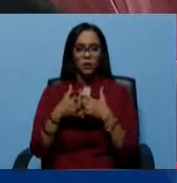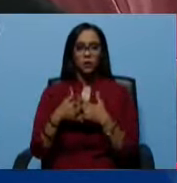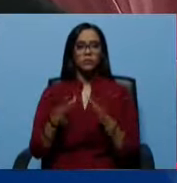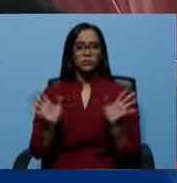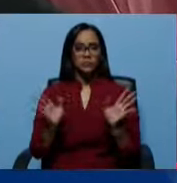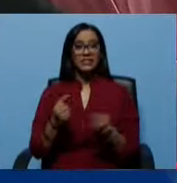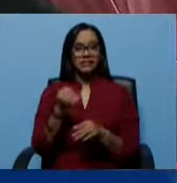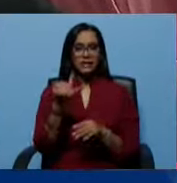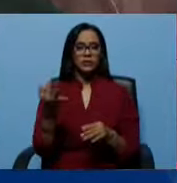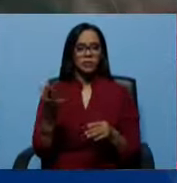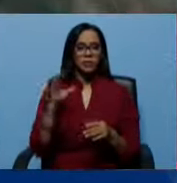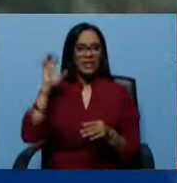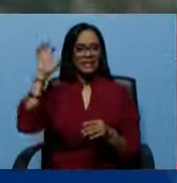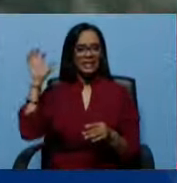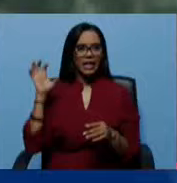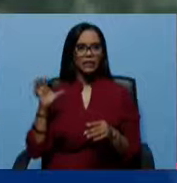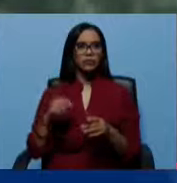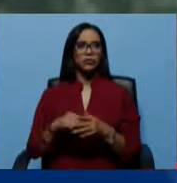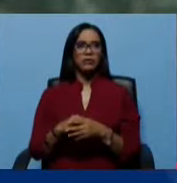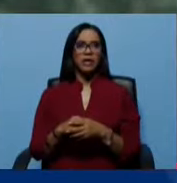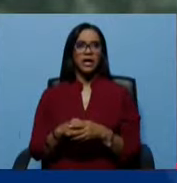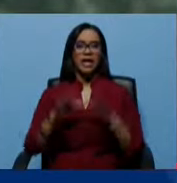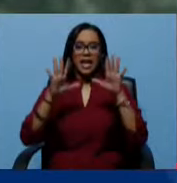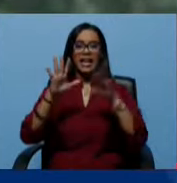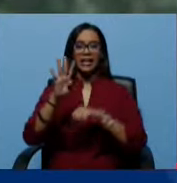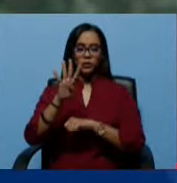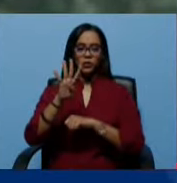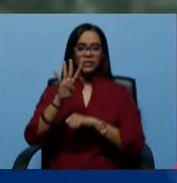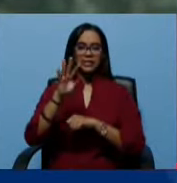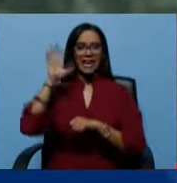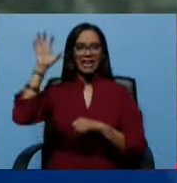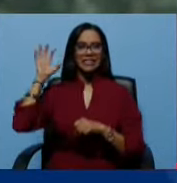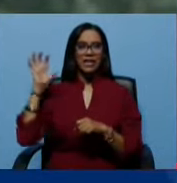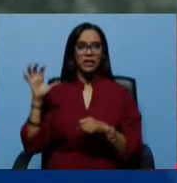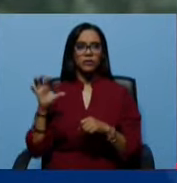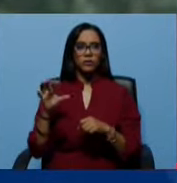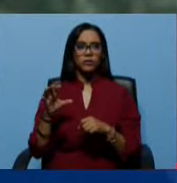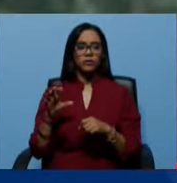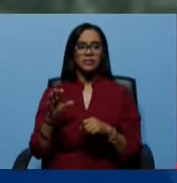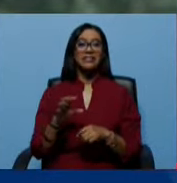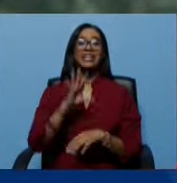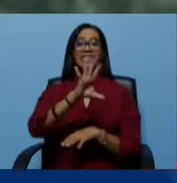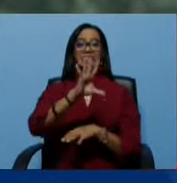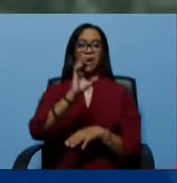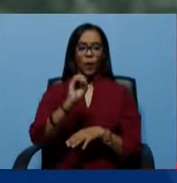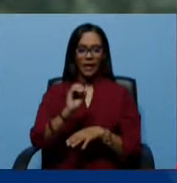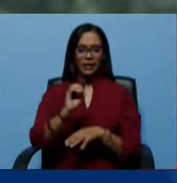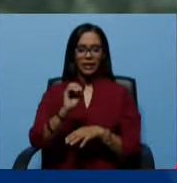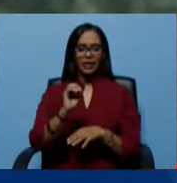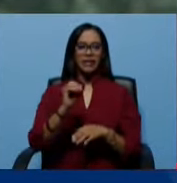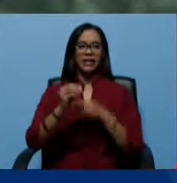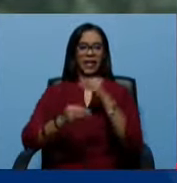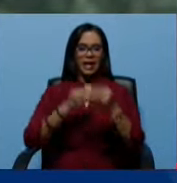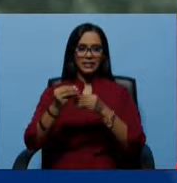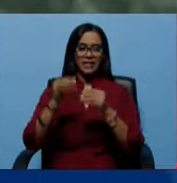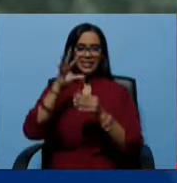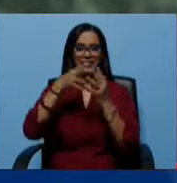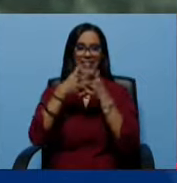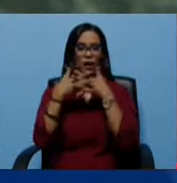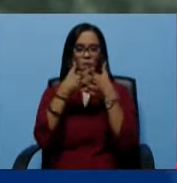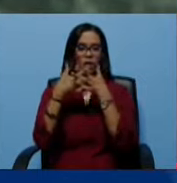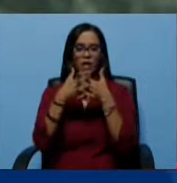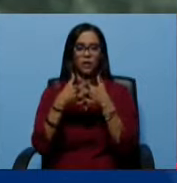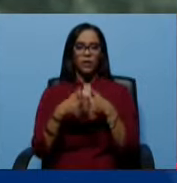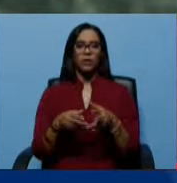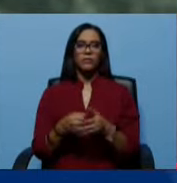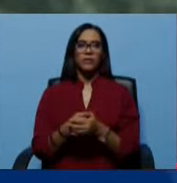tantos estados, en 14 estados de los 50 que está compuesto Estados Unidos, demandaron